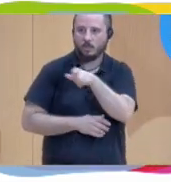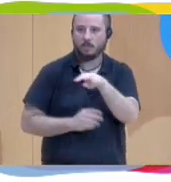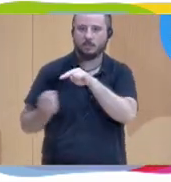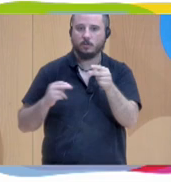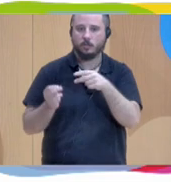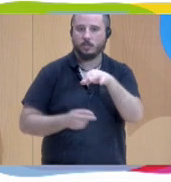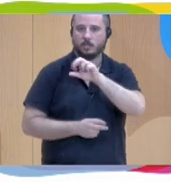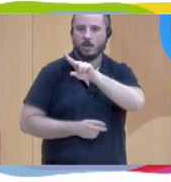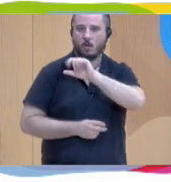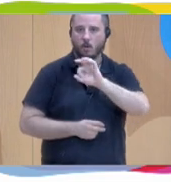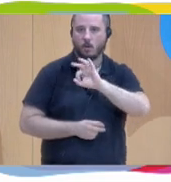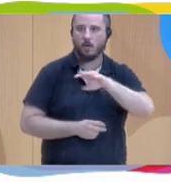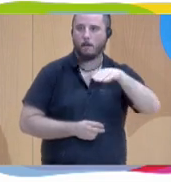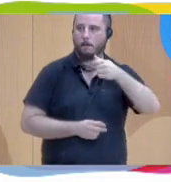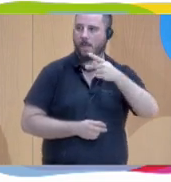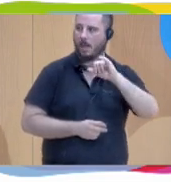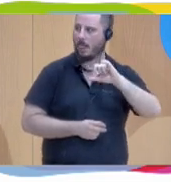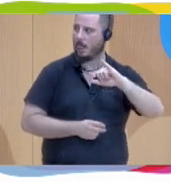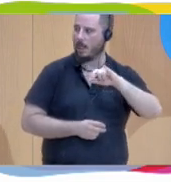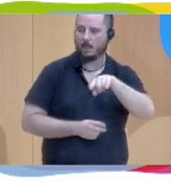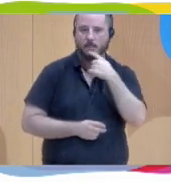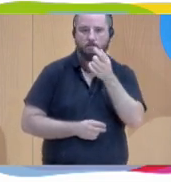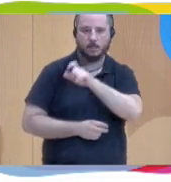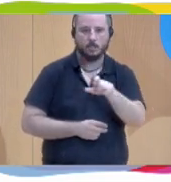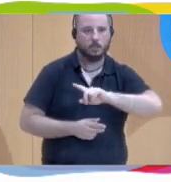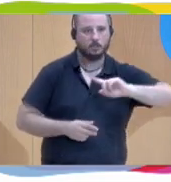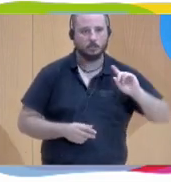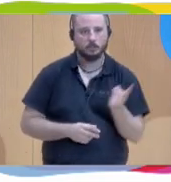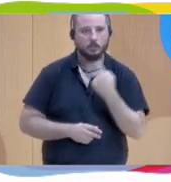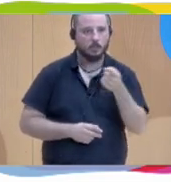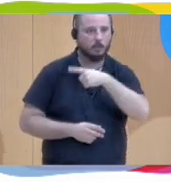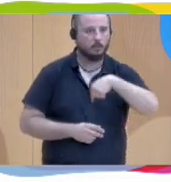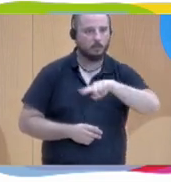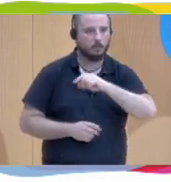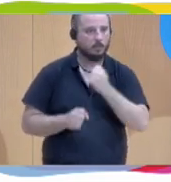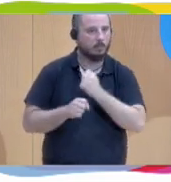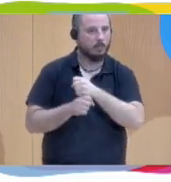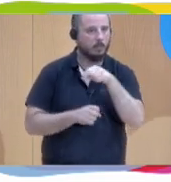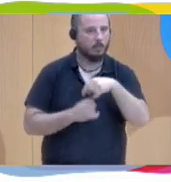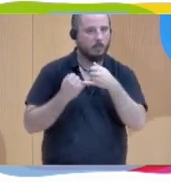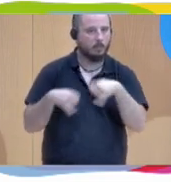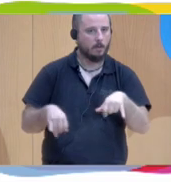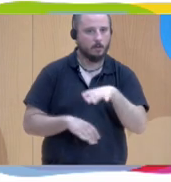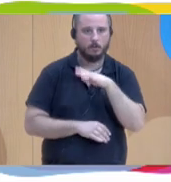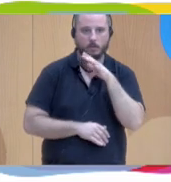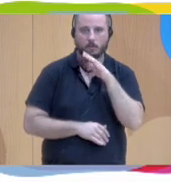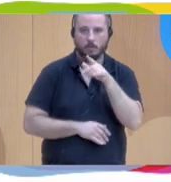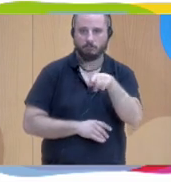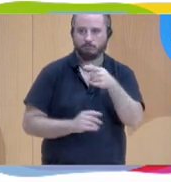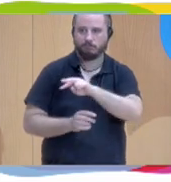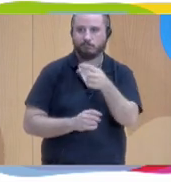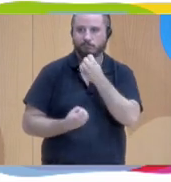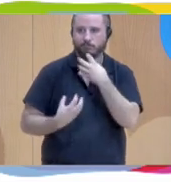David Y bueno pues a todas las personas que habéis trabajado en este evento para para que salga bien